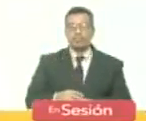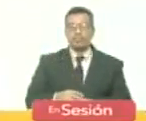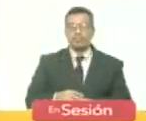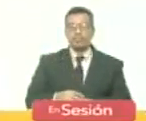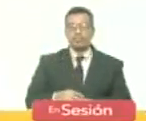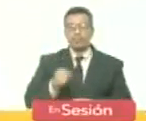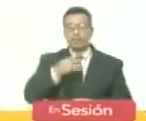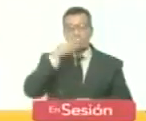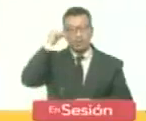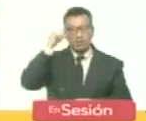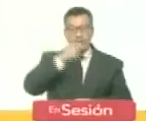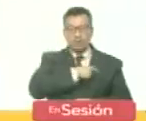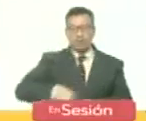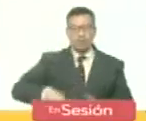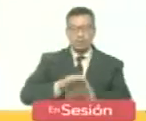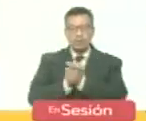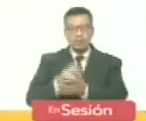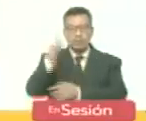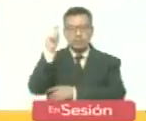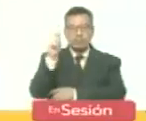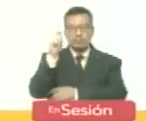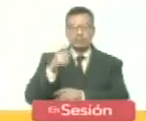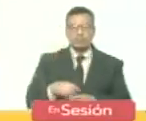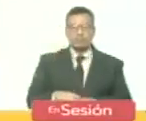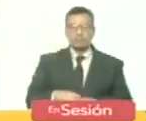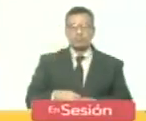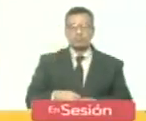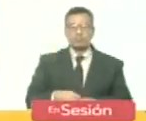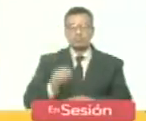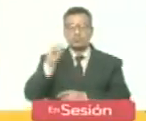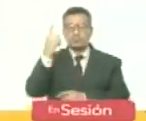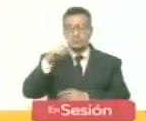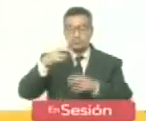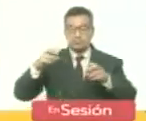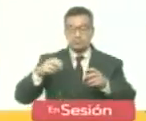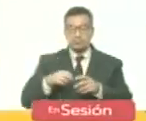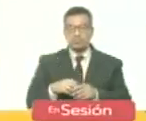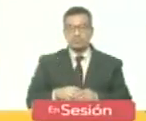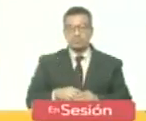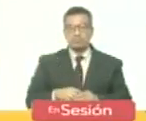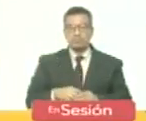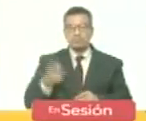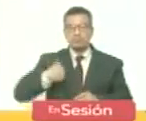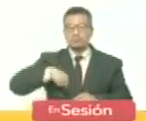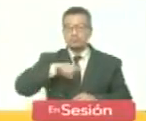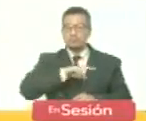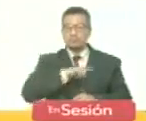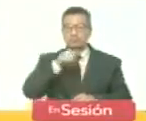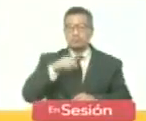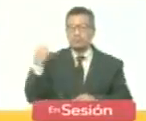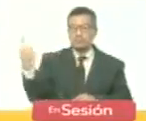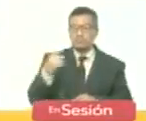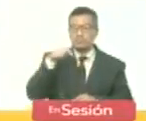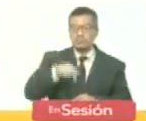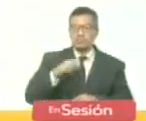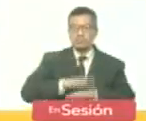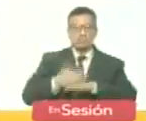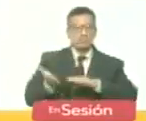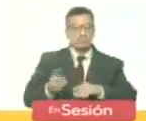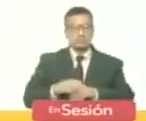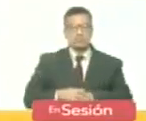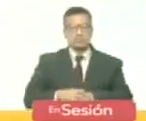Buenos días, señor presidente, colegas parlamentarios. En primer lugar, si nosotros estamos aquí es porque de